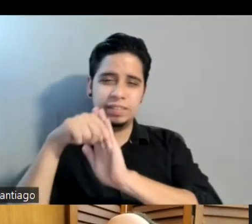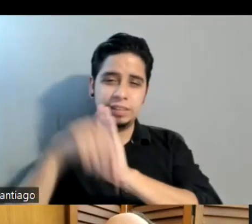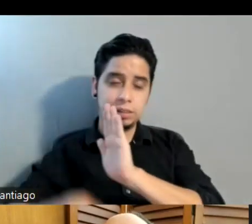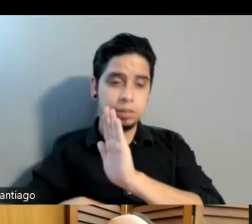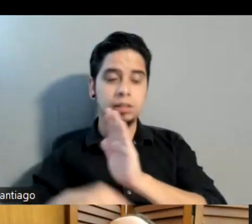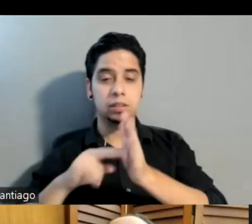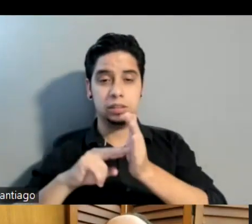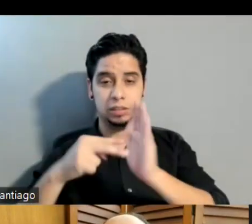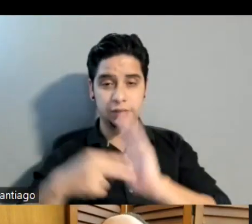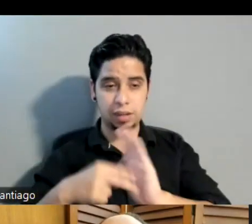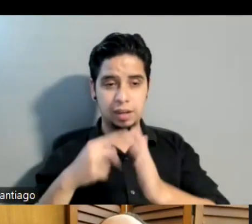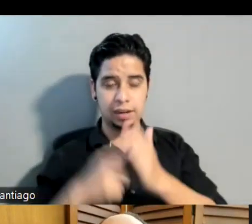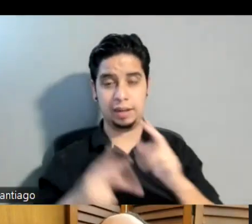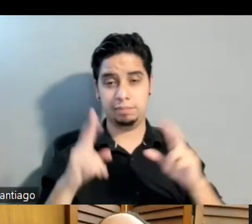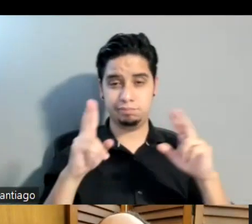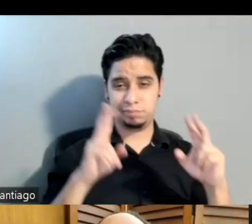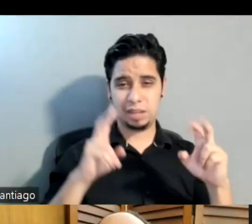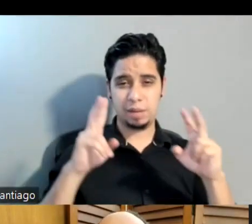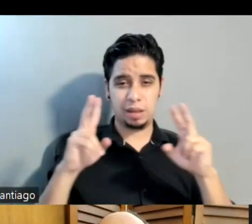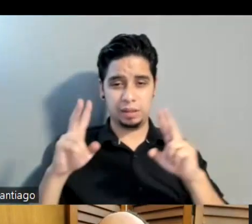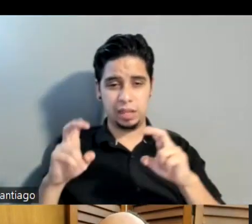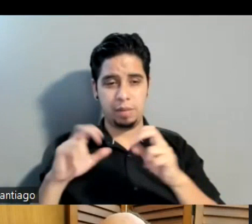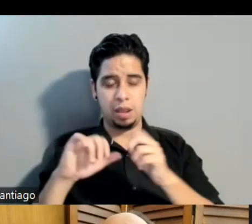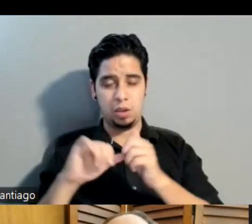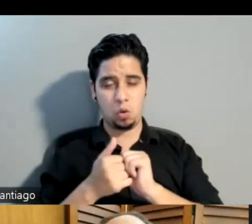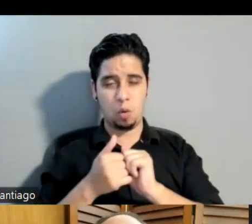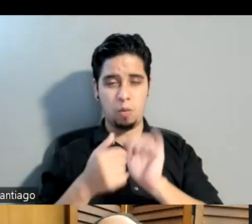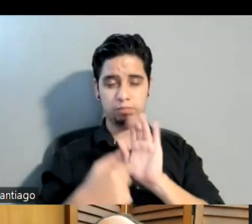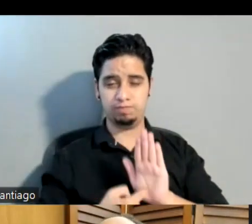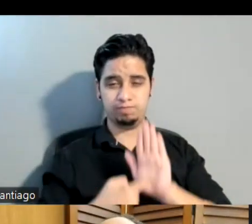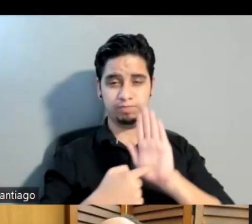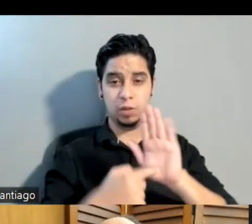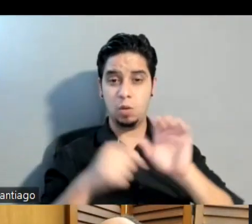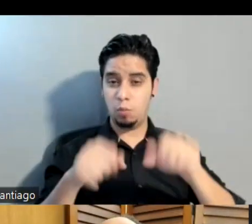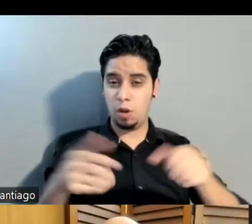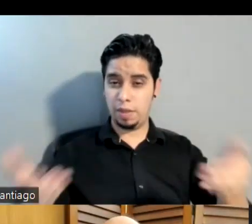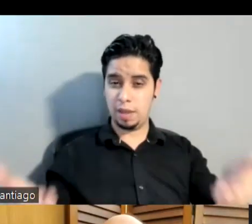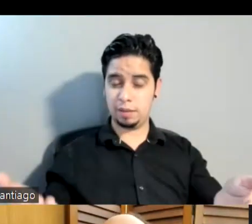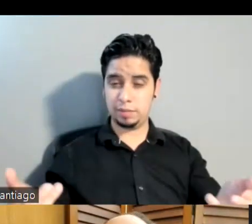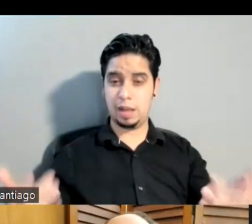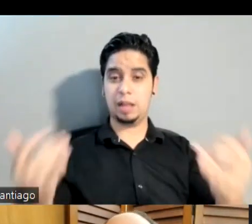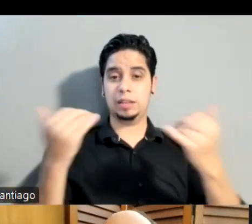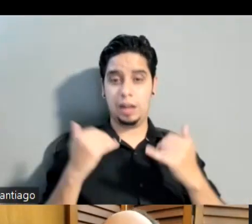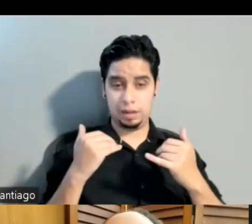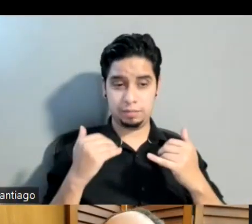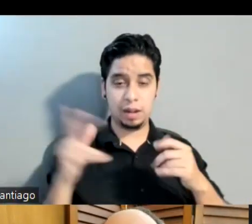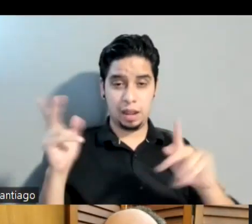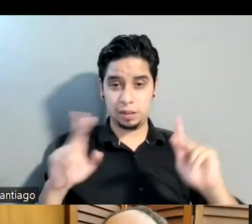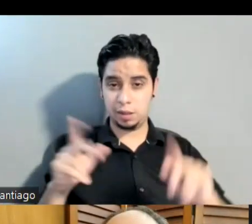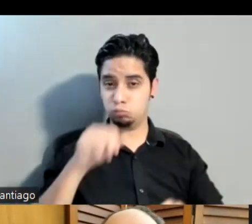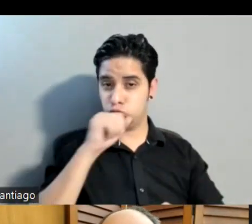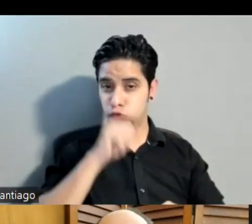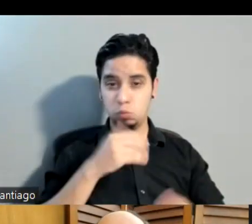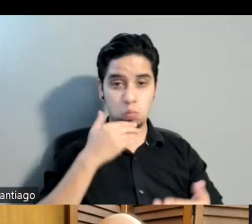que el tema y la manera de verlo puede atraer un público que le guste el buen teatro que